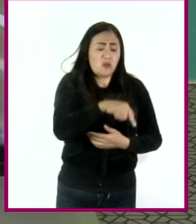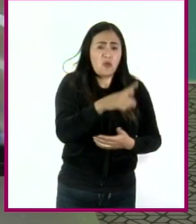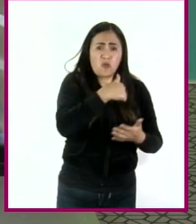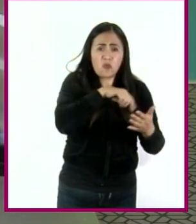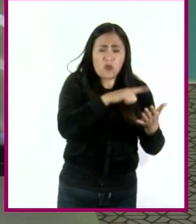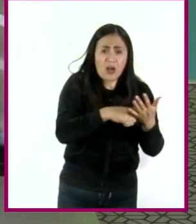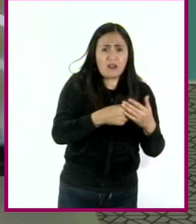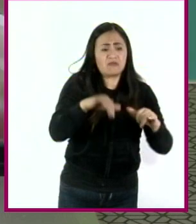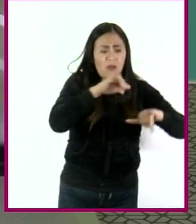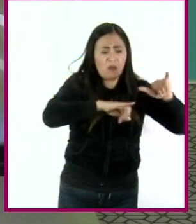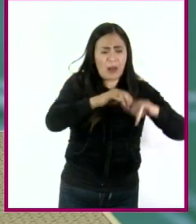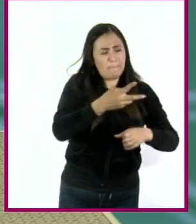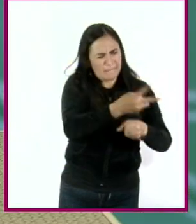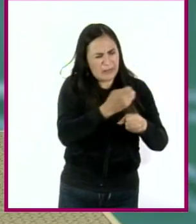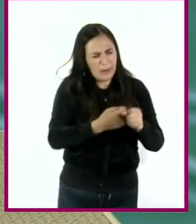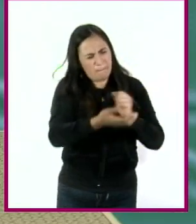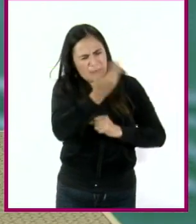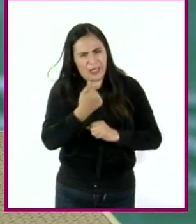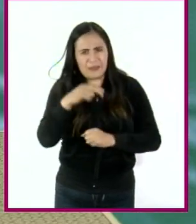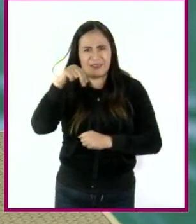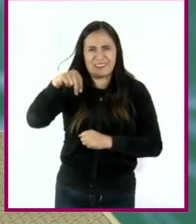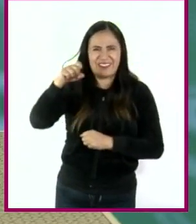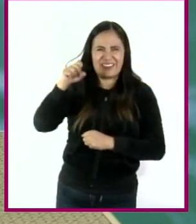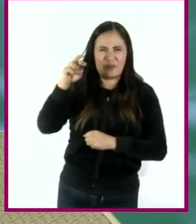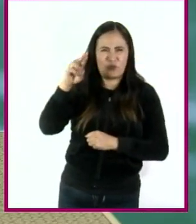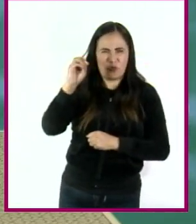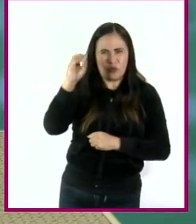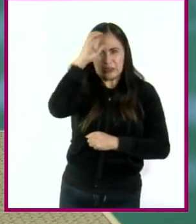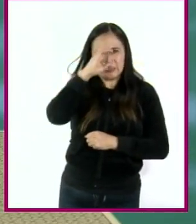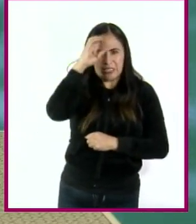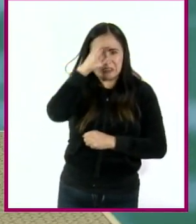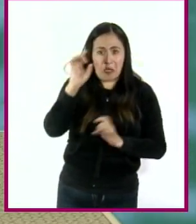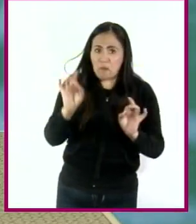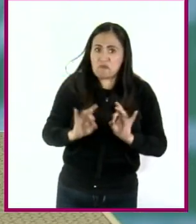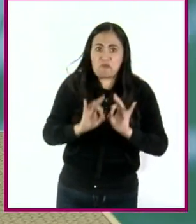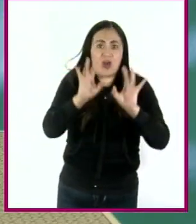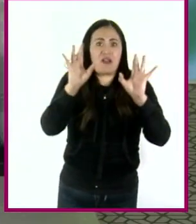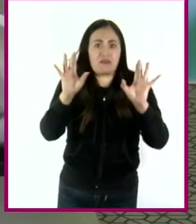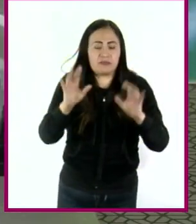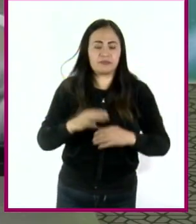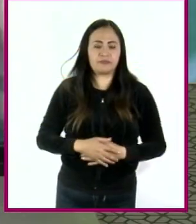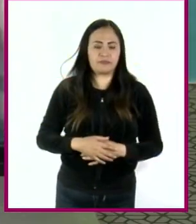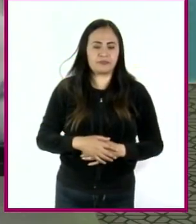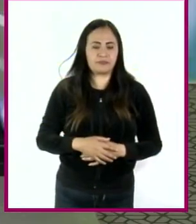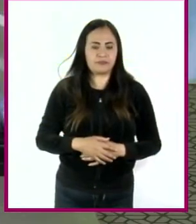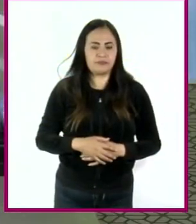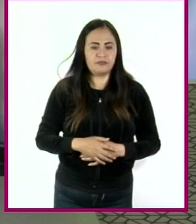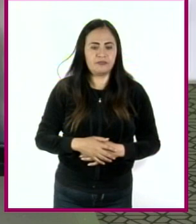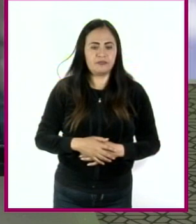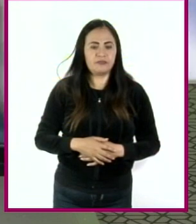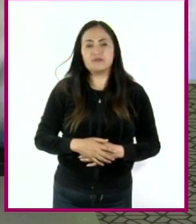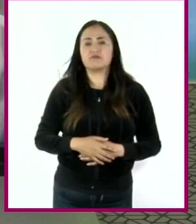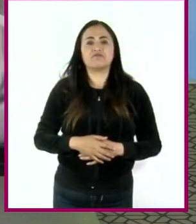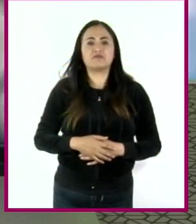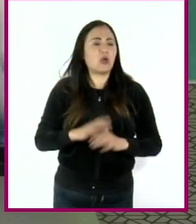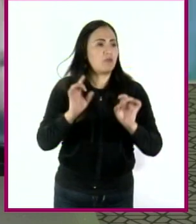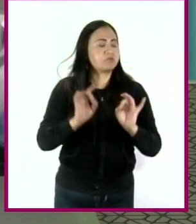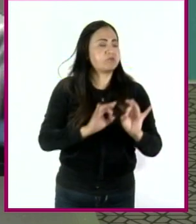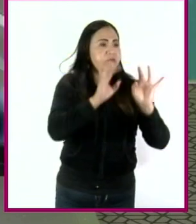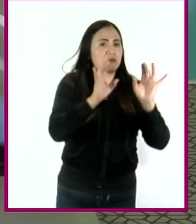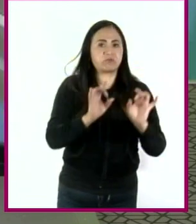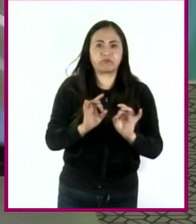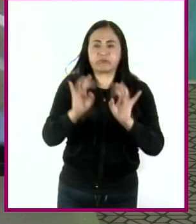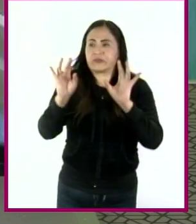a trabajar en neurociencias. Todo así ha sido mi vida, toda determinada como por las